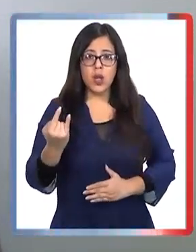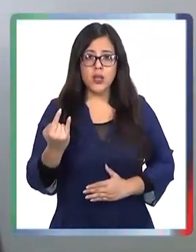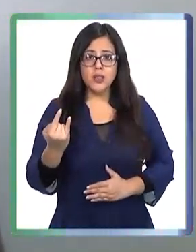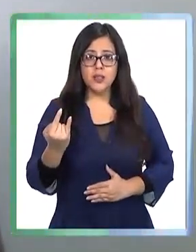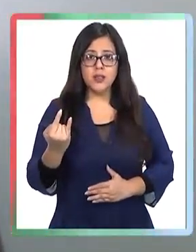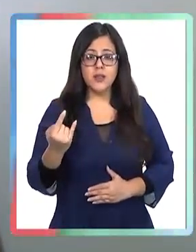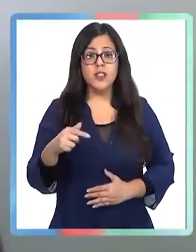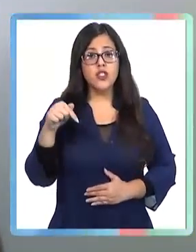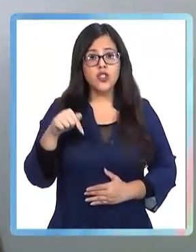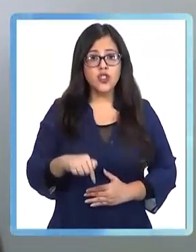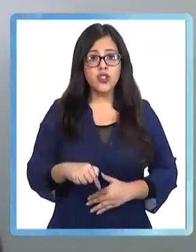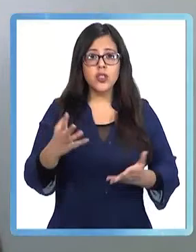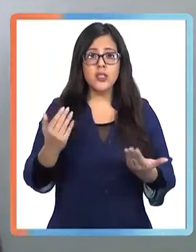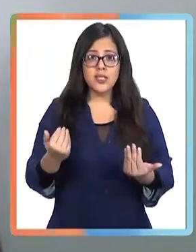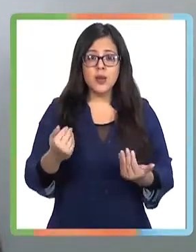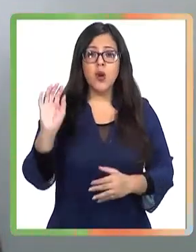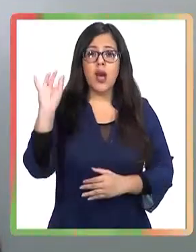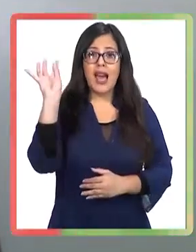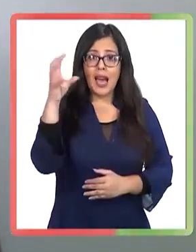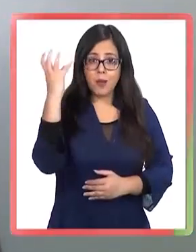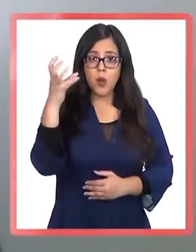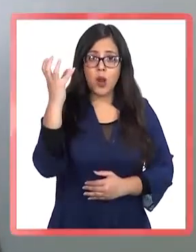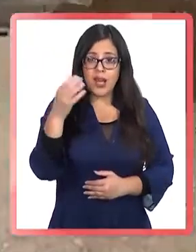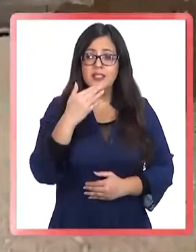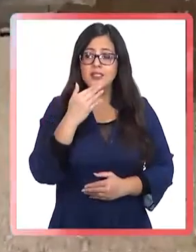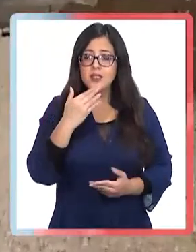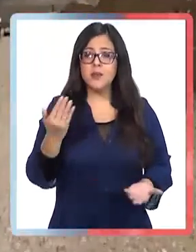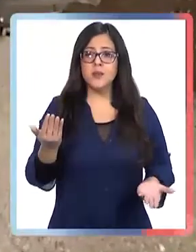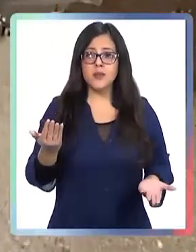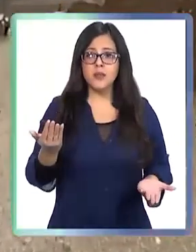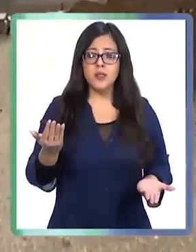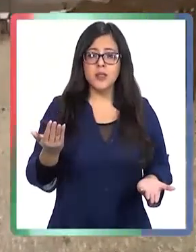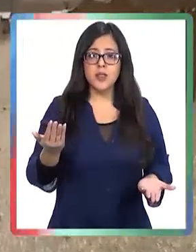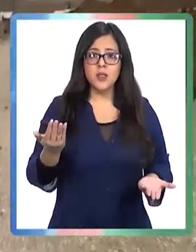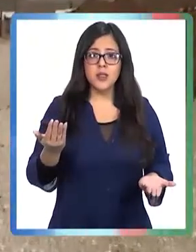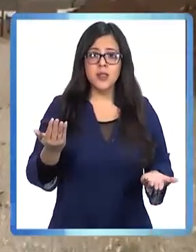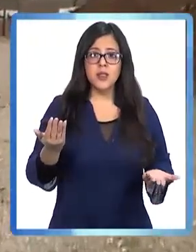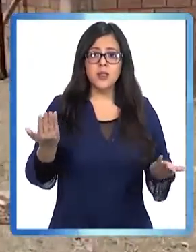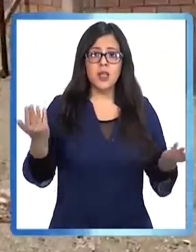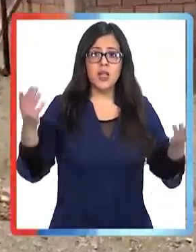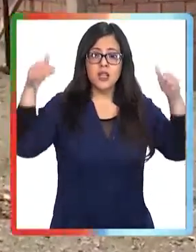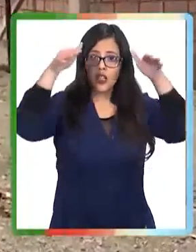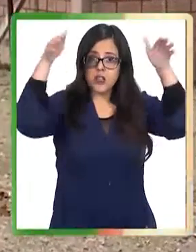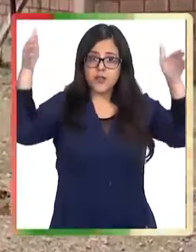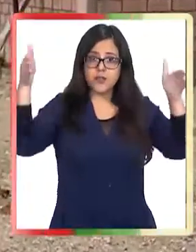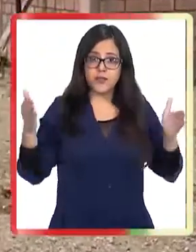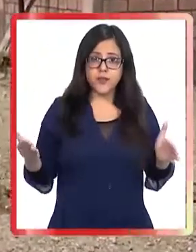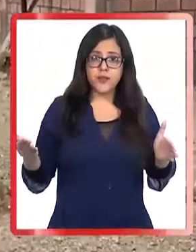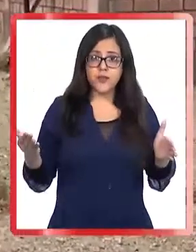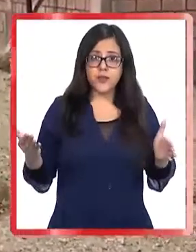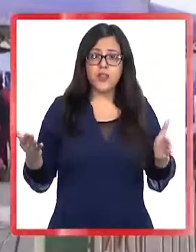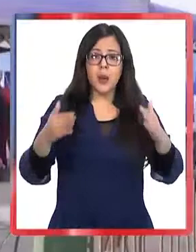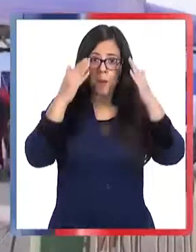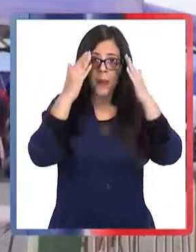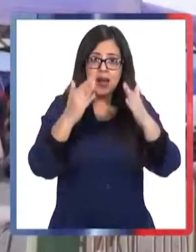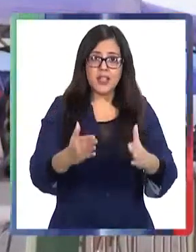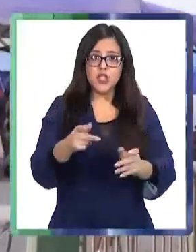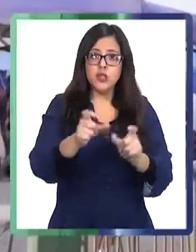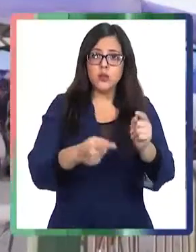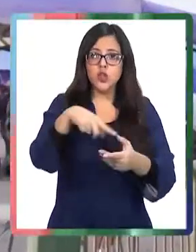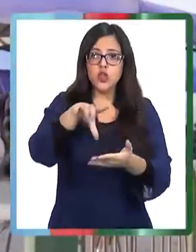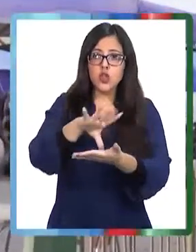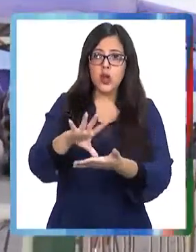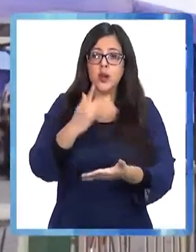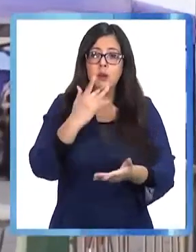urgencia. Hoy día necesitamos ambulancias, necesitamos containers o contenedores modulares para atención